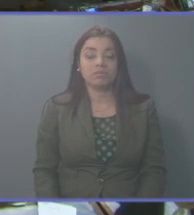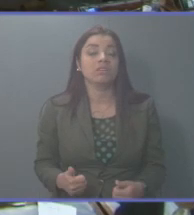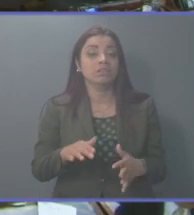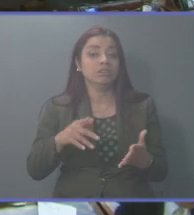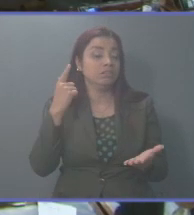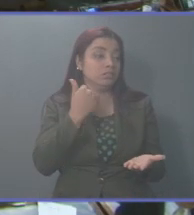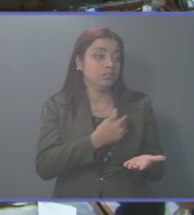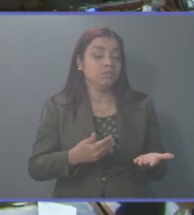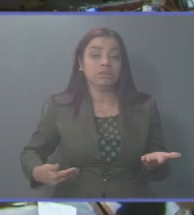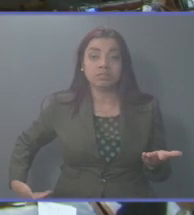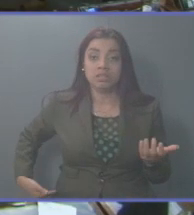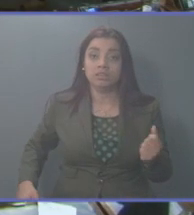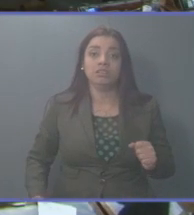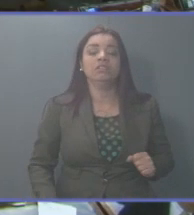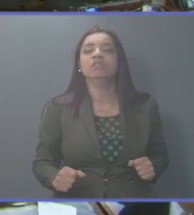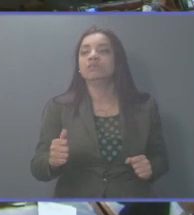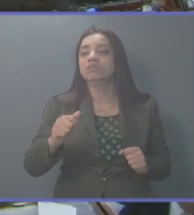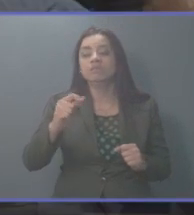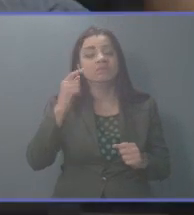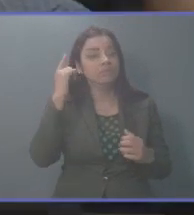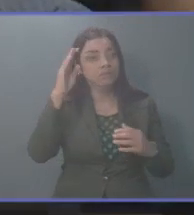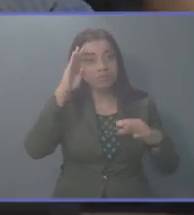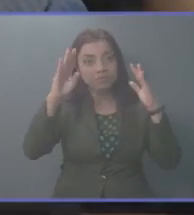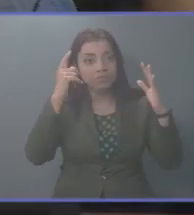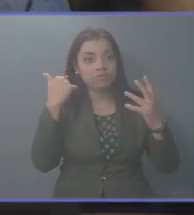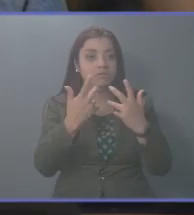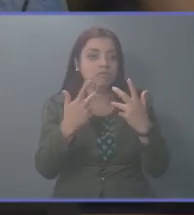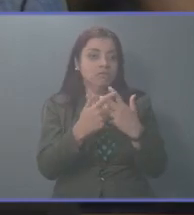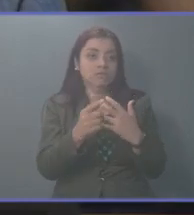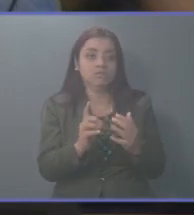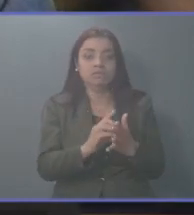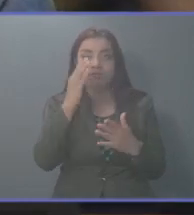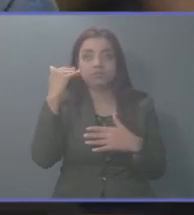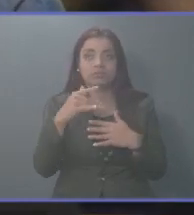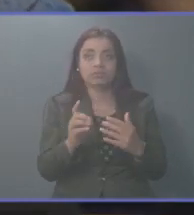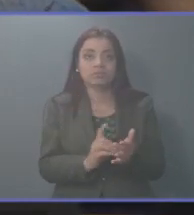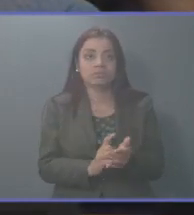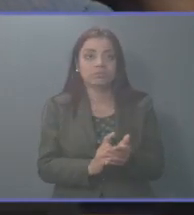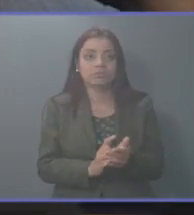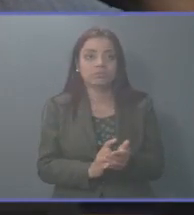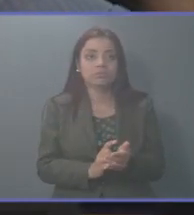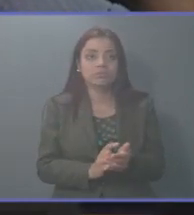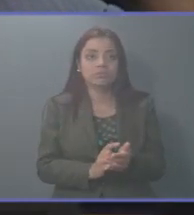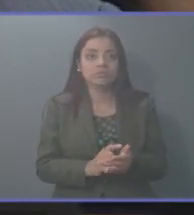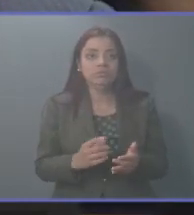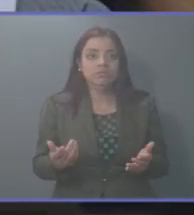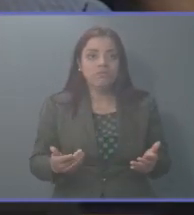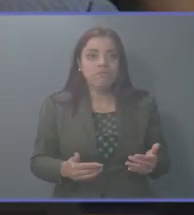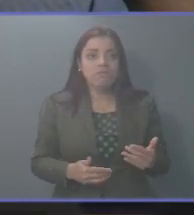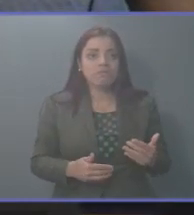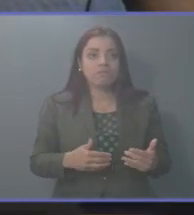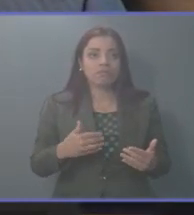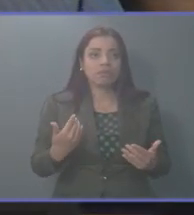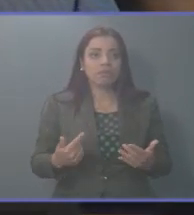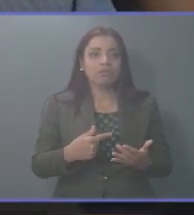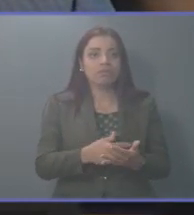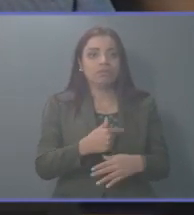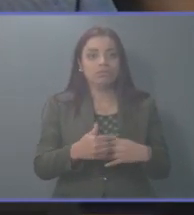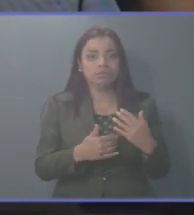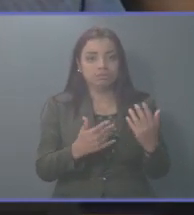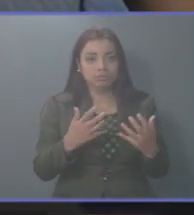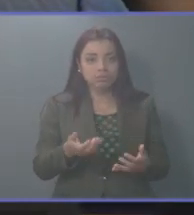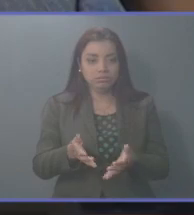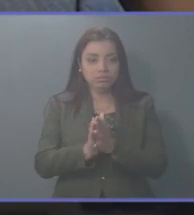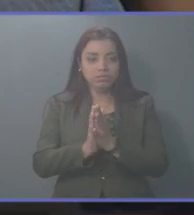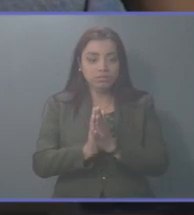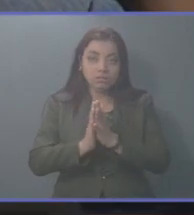Gracias, presidente. Saludo a los colegas diputados y diputadas. Era en otro tema, presidente, para solicitar con